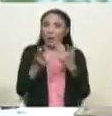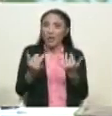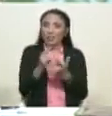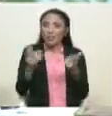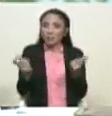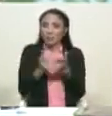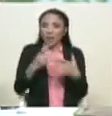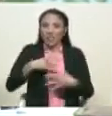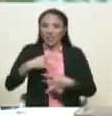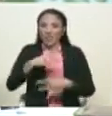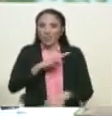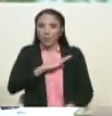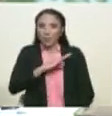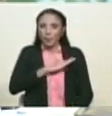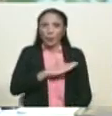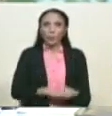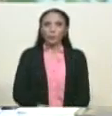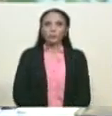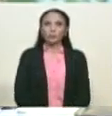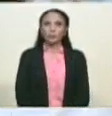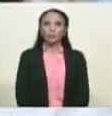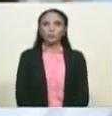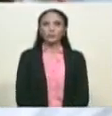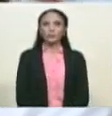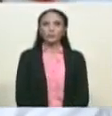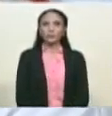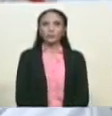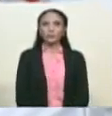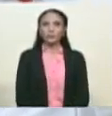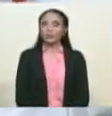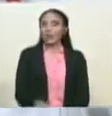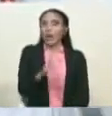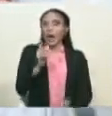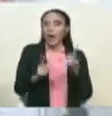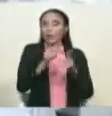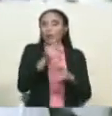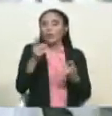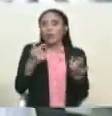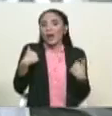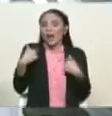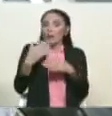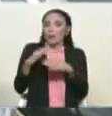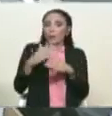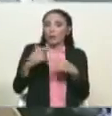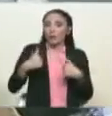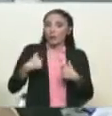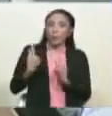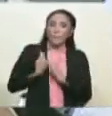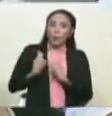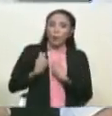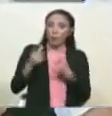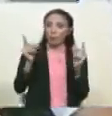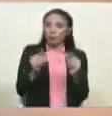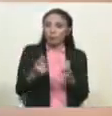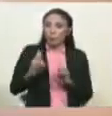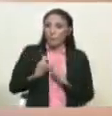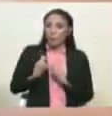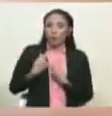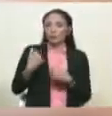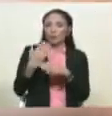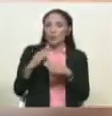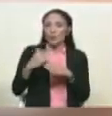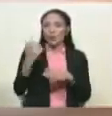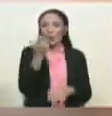Contra la gente que se conforma con lo mínimo o con menos de lo mínimo. Con la gente que no busca la